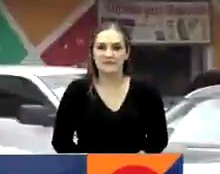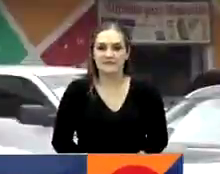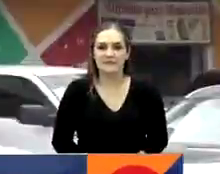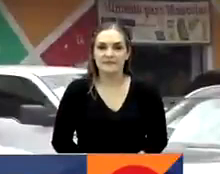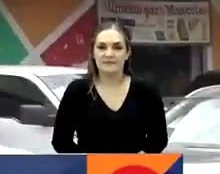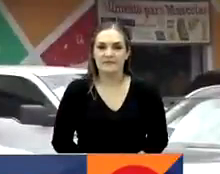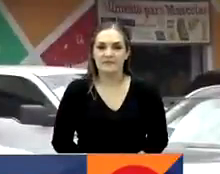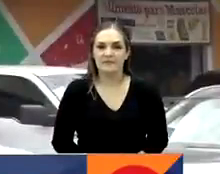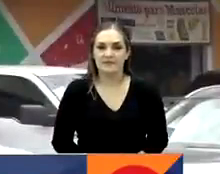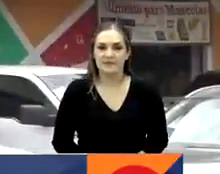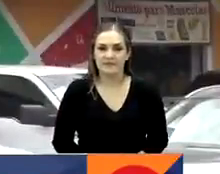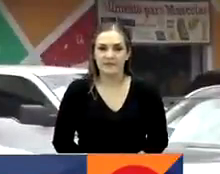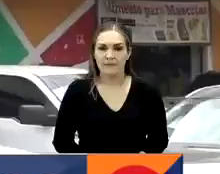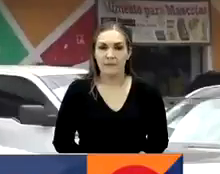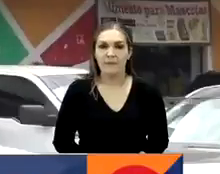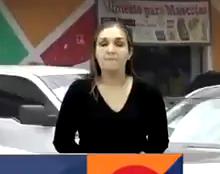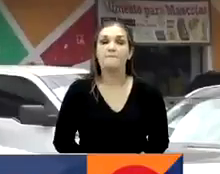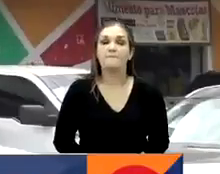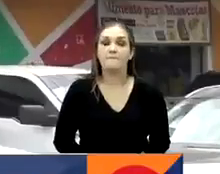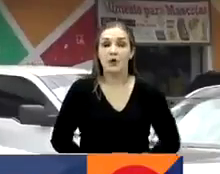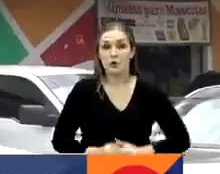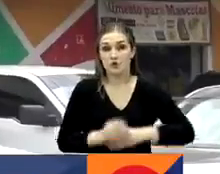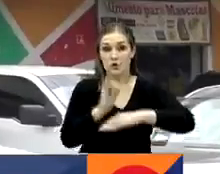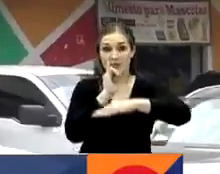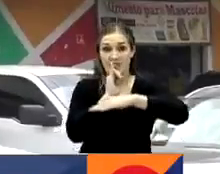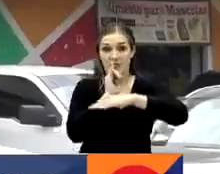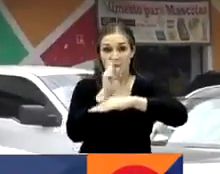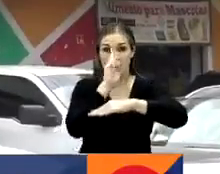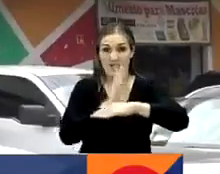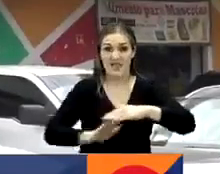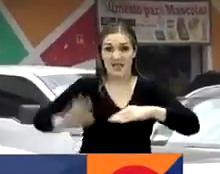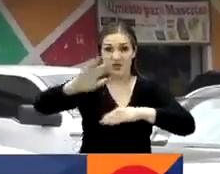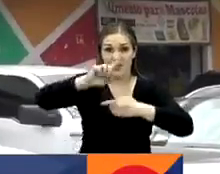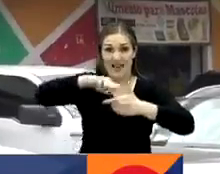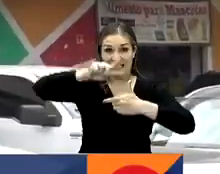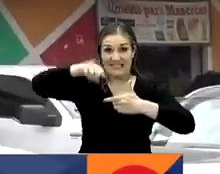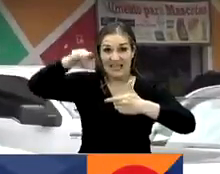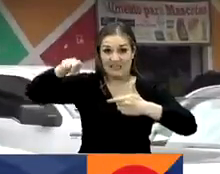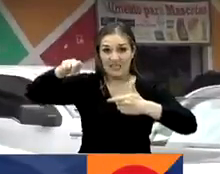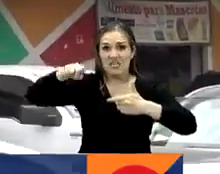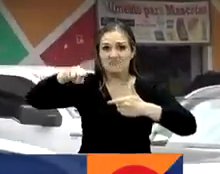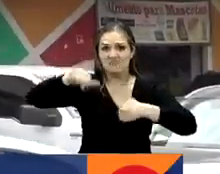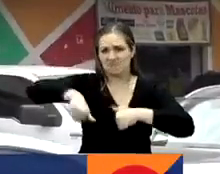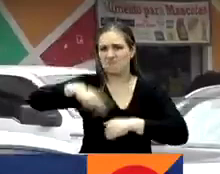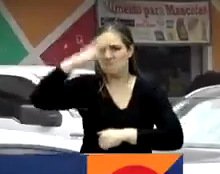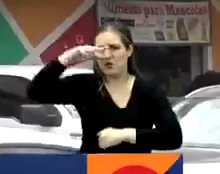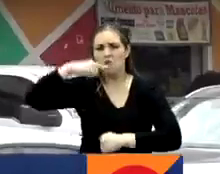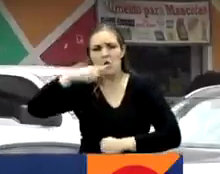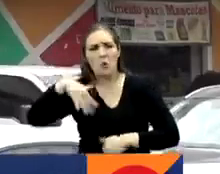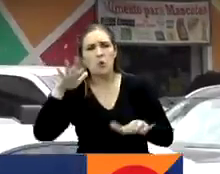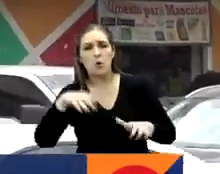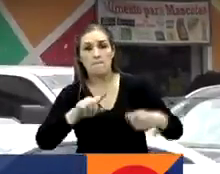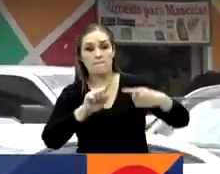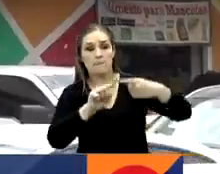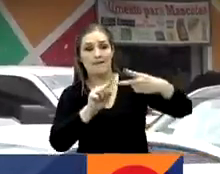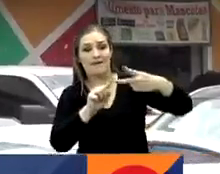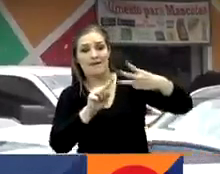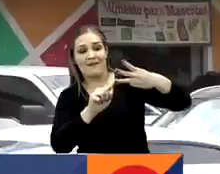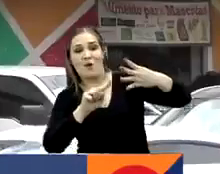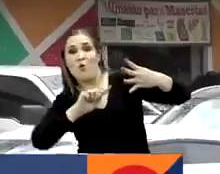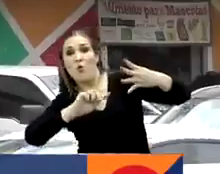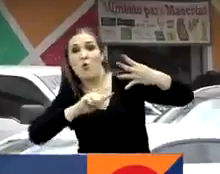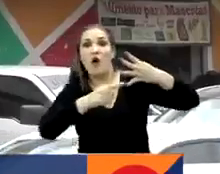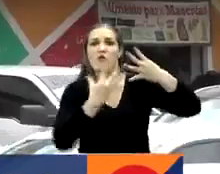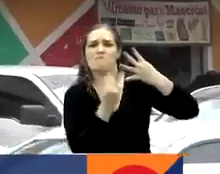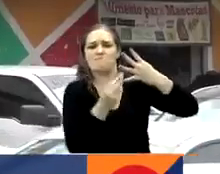Según números aportados por el Instituto Nacional de Estadística y Geografía, los colombianos ocupan la cuarta casilla dentro de las comunidades de